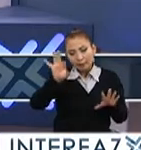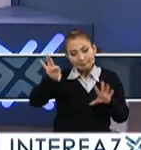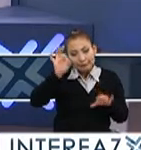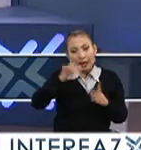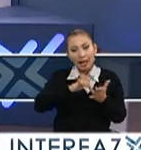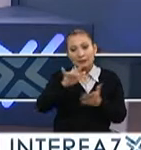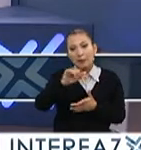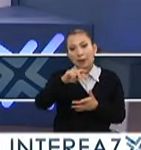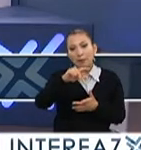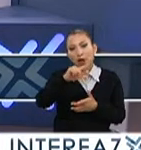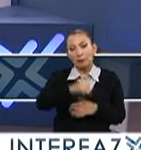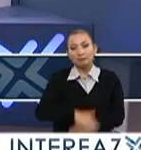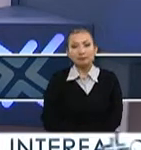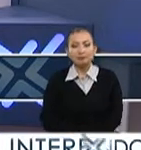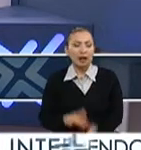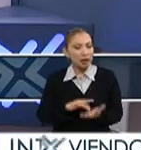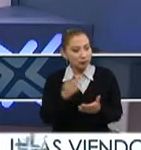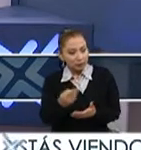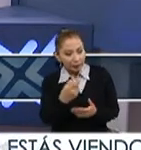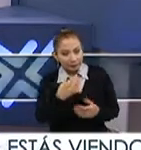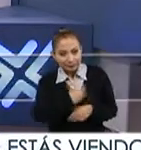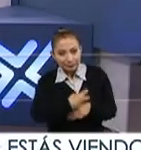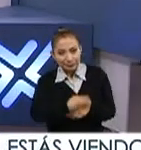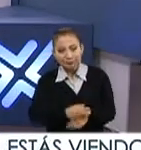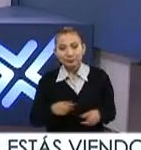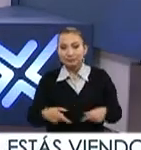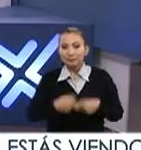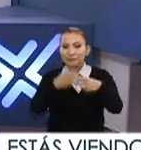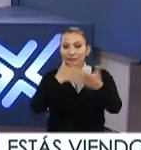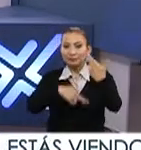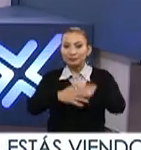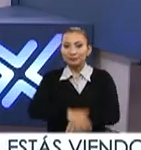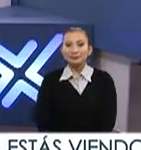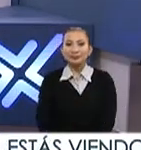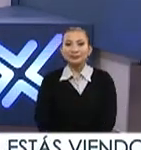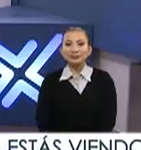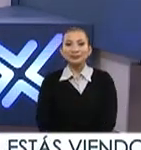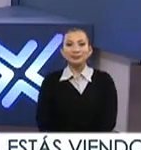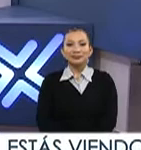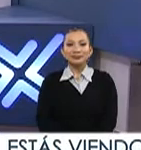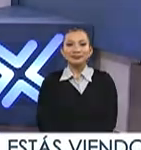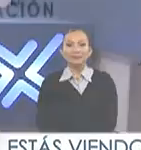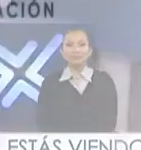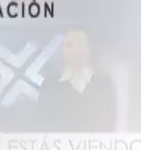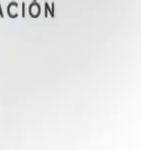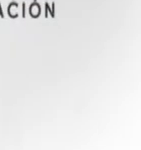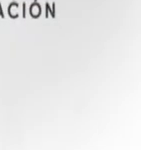alternativas. Gracias, Amapola, por estar con nosotros. No, gracias a ustedes. Una pausa, regresamos.